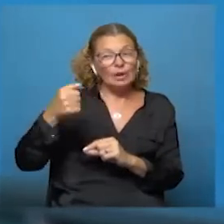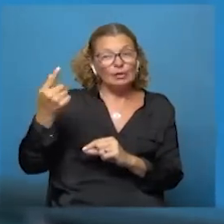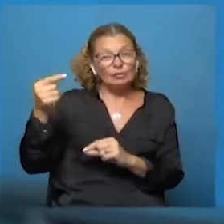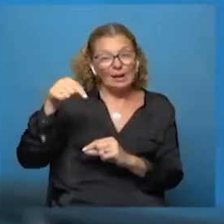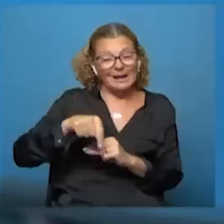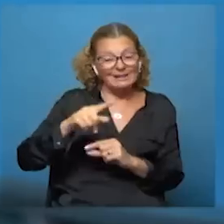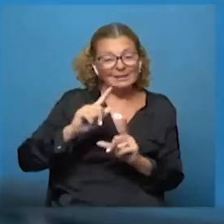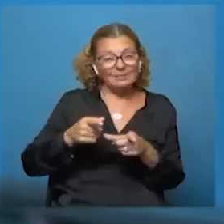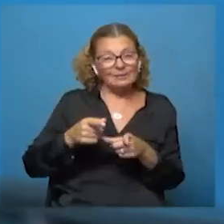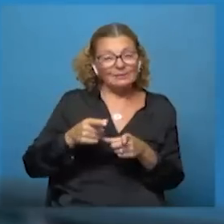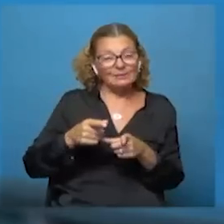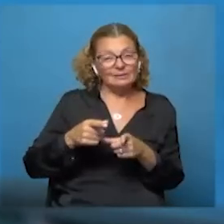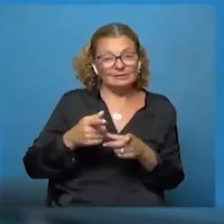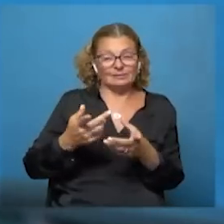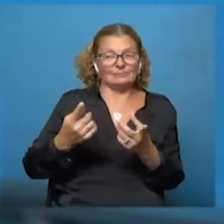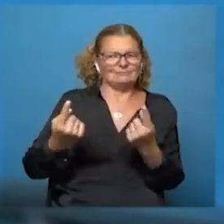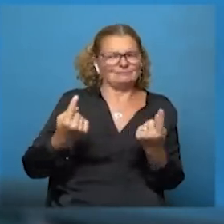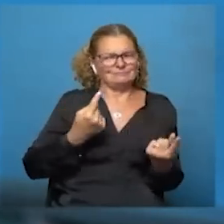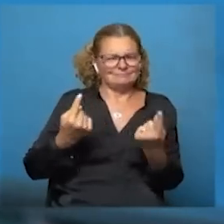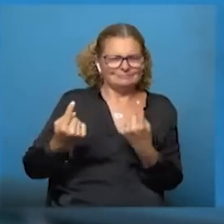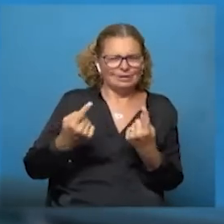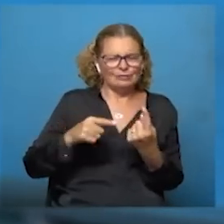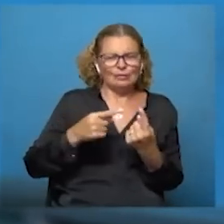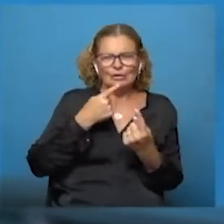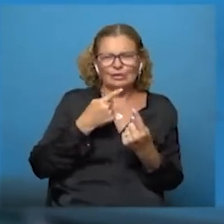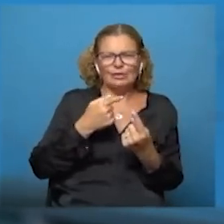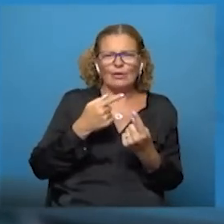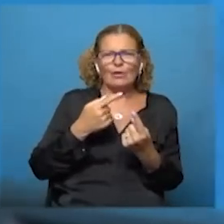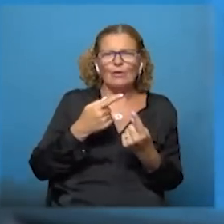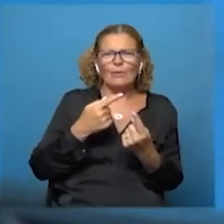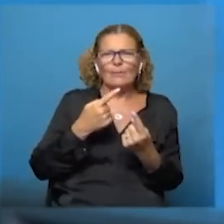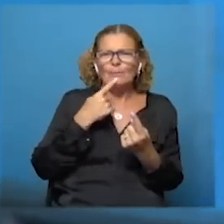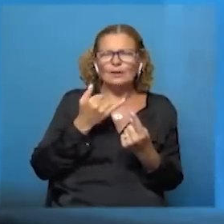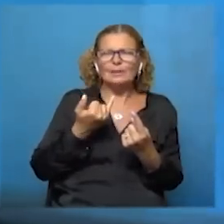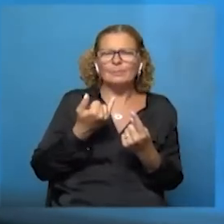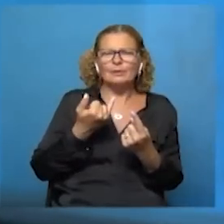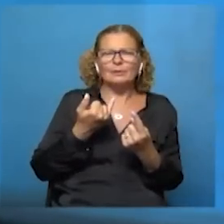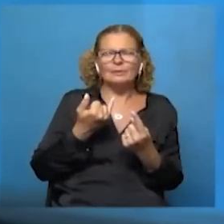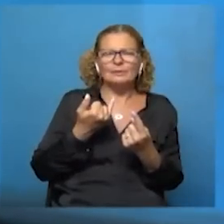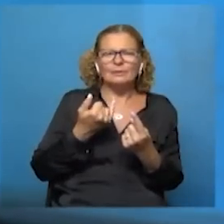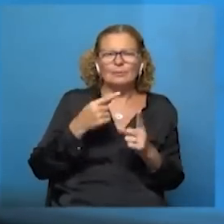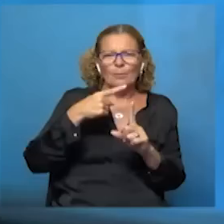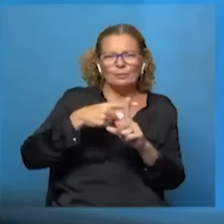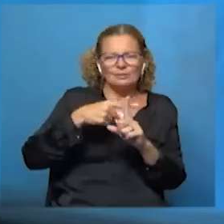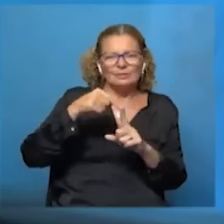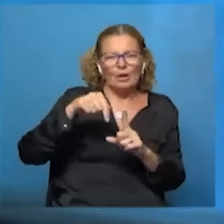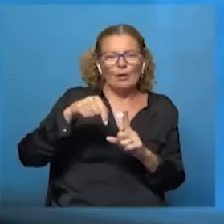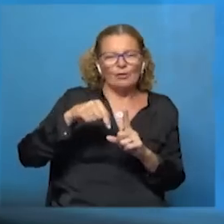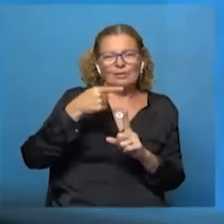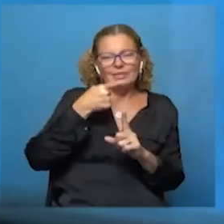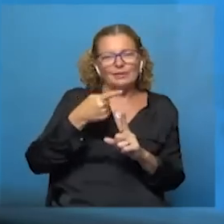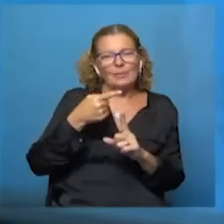funciona acá y la paradoja de eso por eso yo no tengo posición positiva hoy